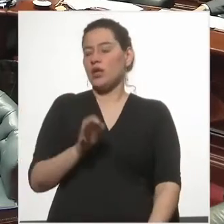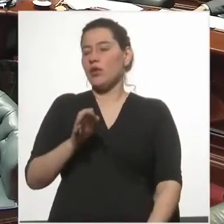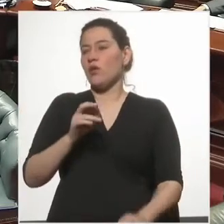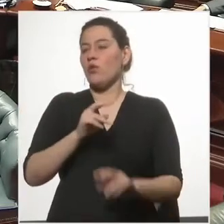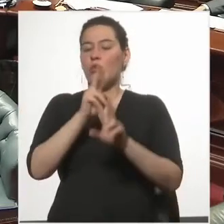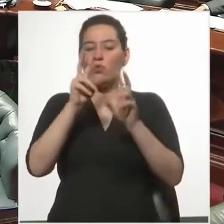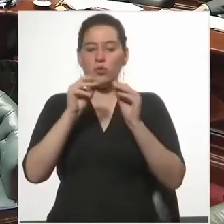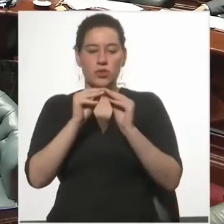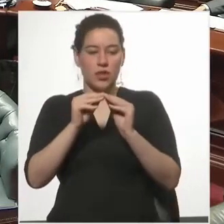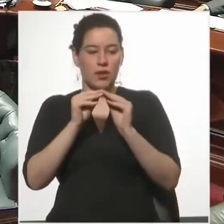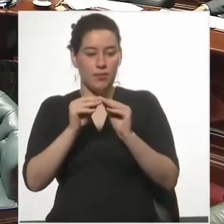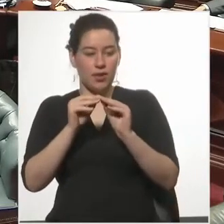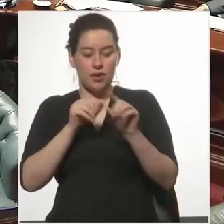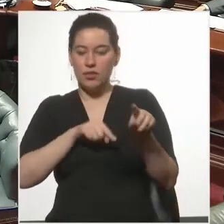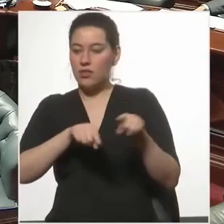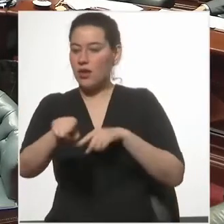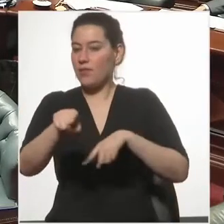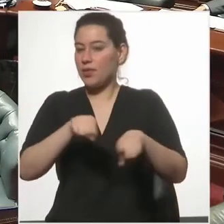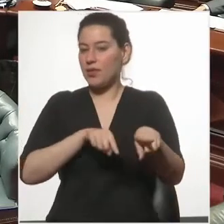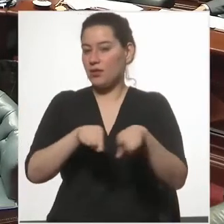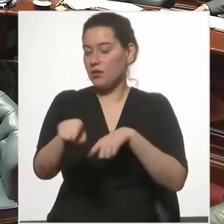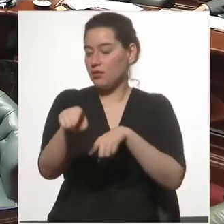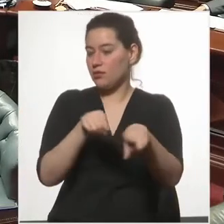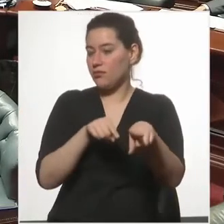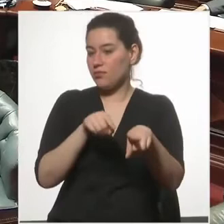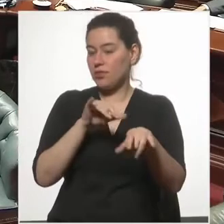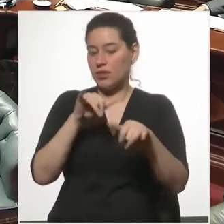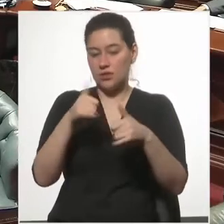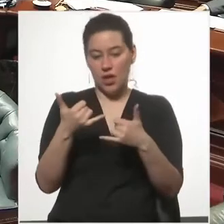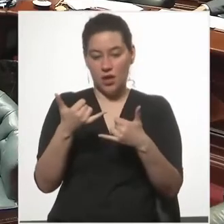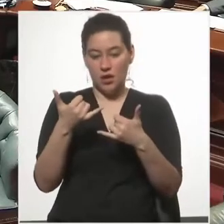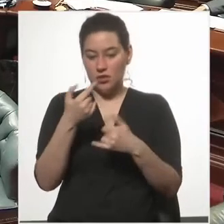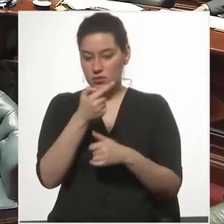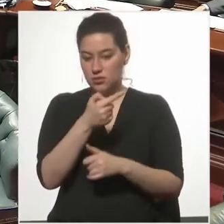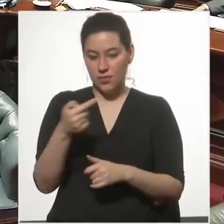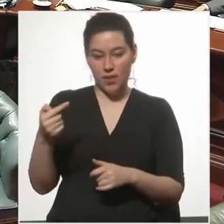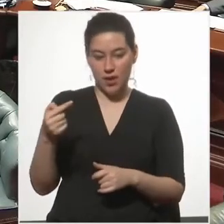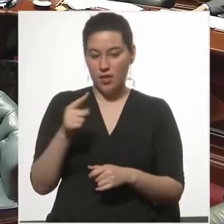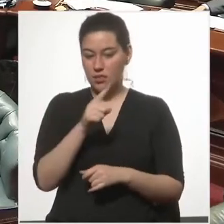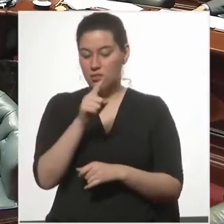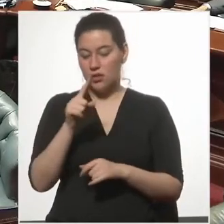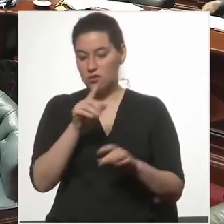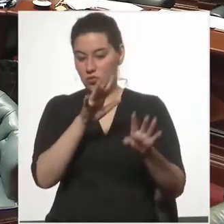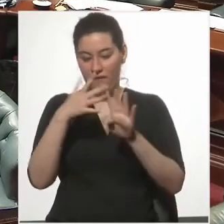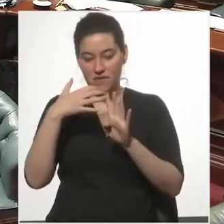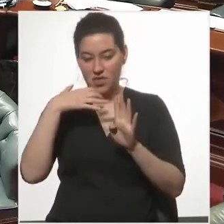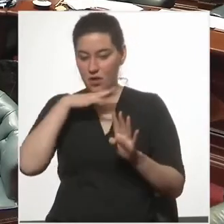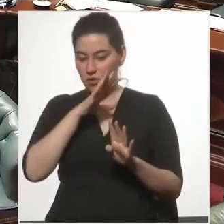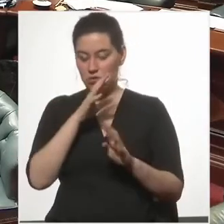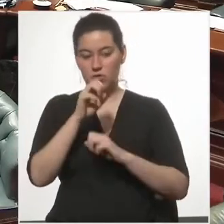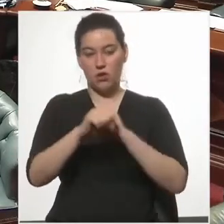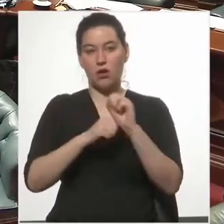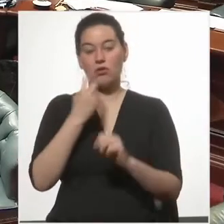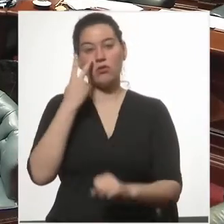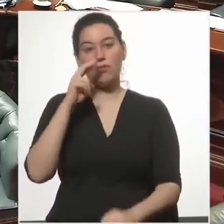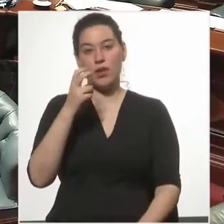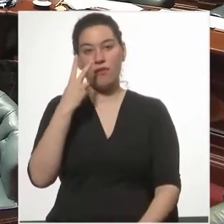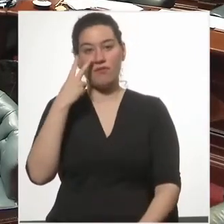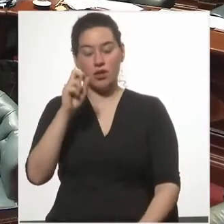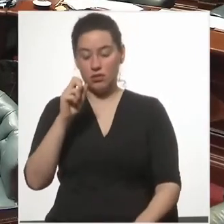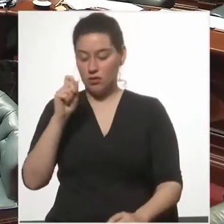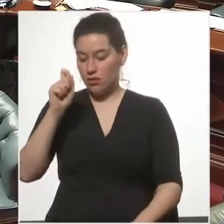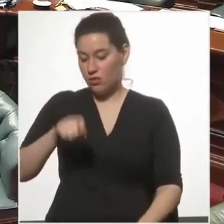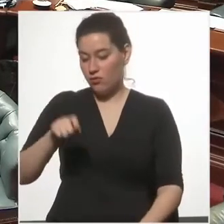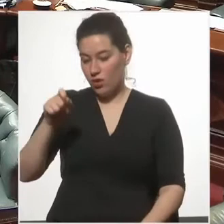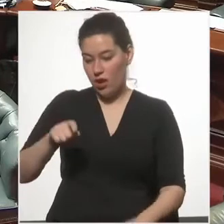asunto burocrático. Hace solo semanas, el 19 de agosto del 2020, el Tribunal de Apelaciones de